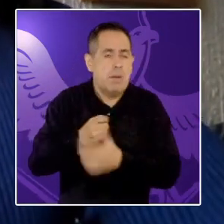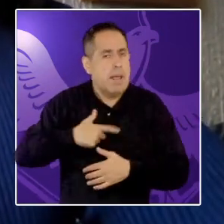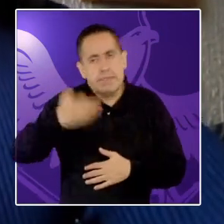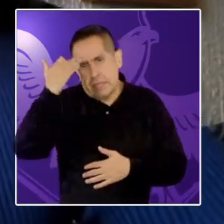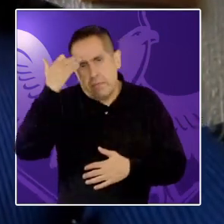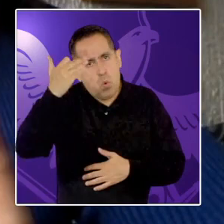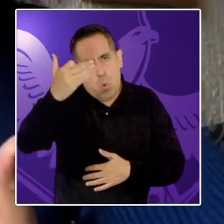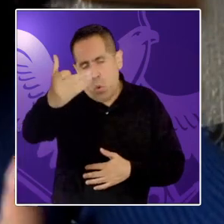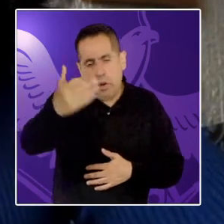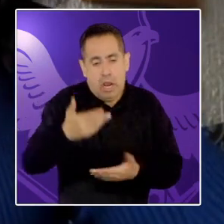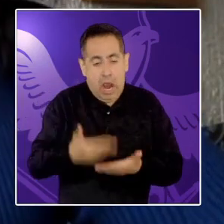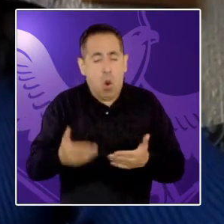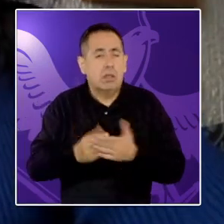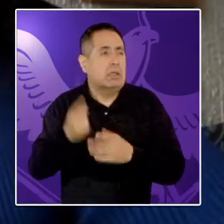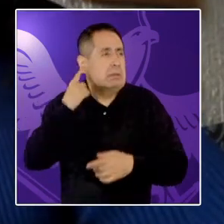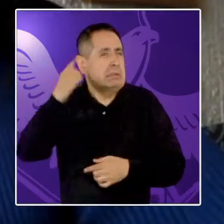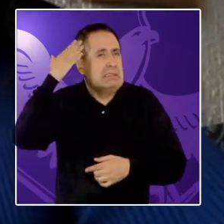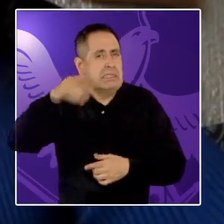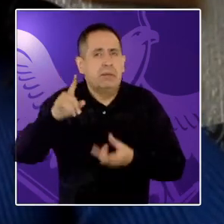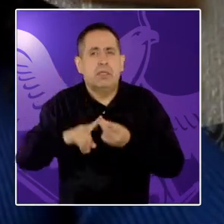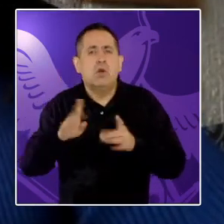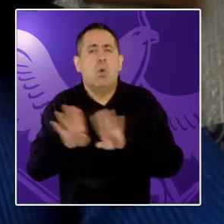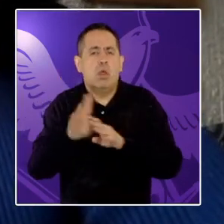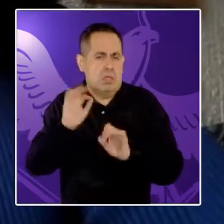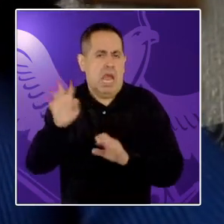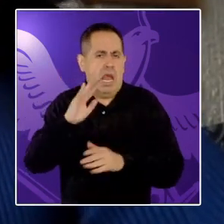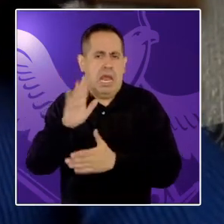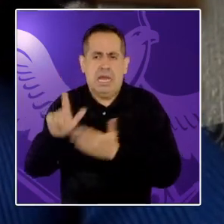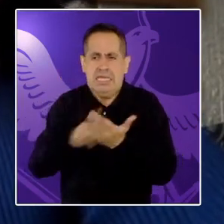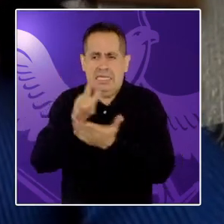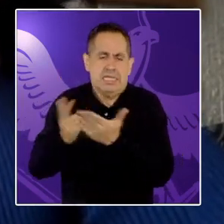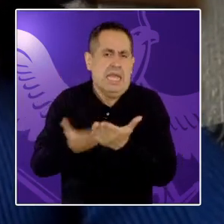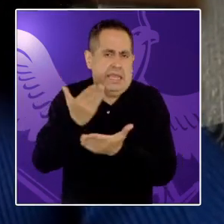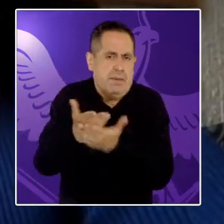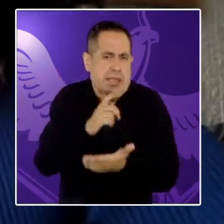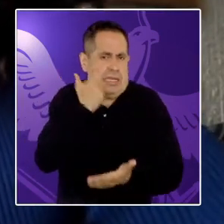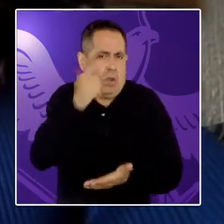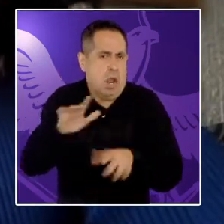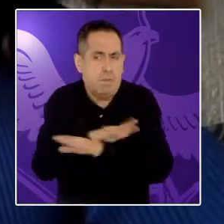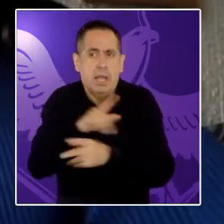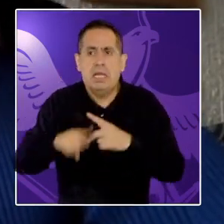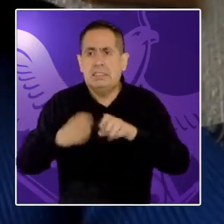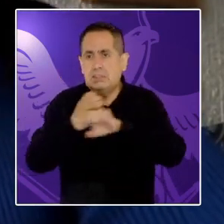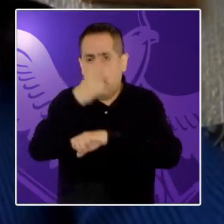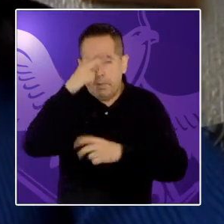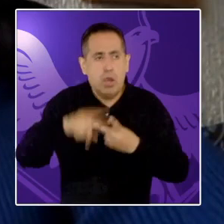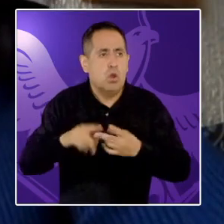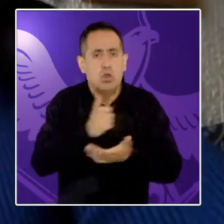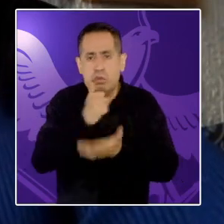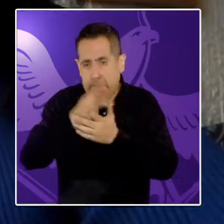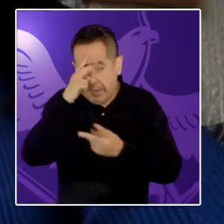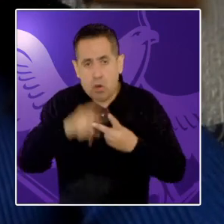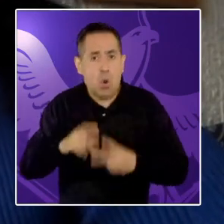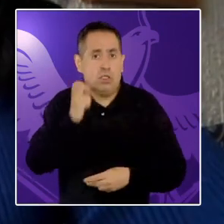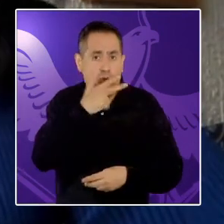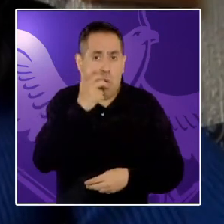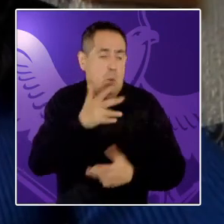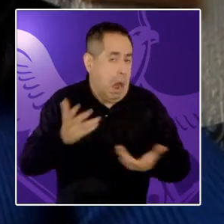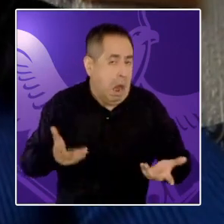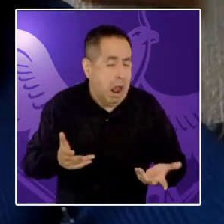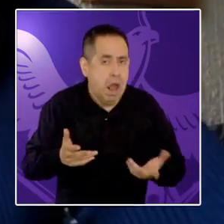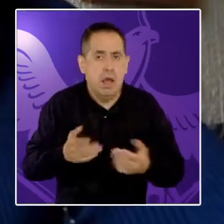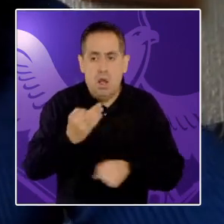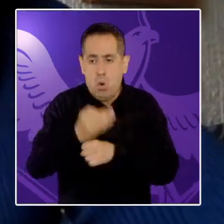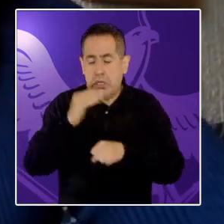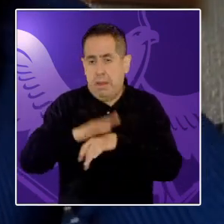leyes estatales va a tomar un tiempo. Hasta ahora tenemos noticia de que se han presentado ya iniciativas en el Estado de México, en la Ciudad de México y en